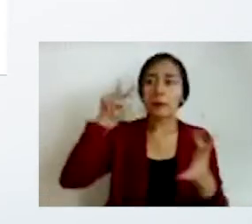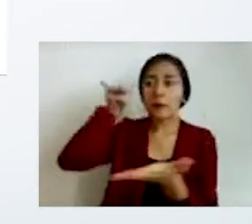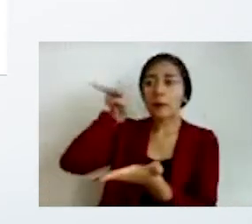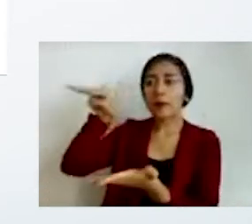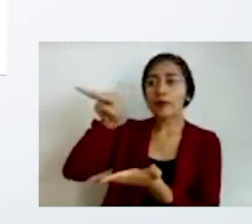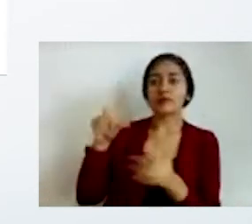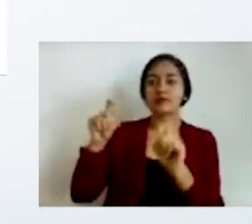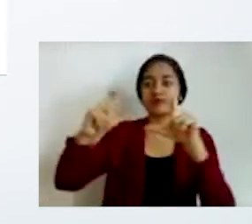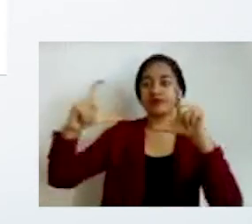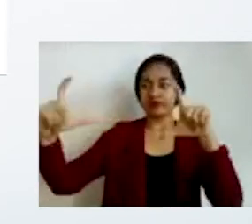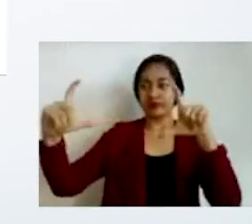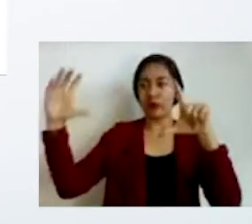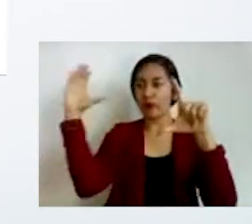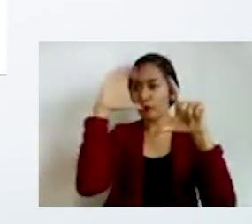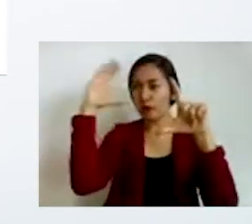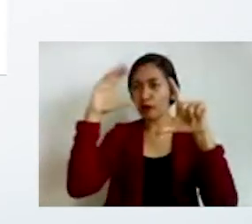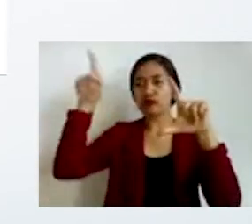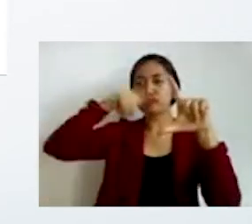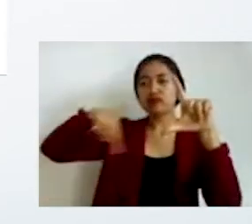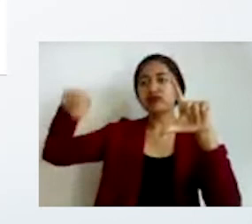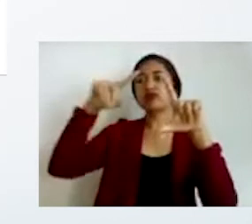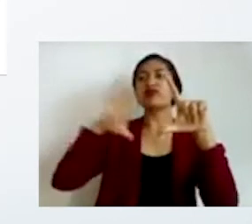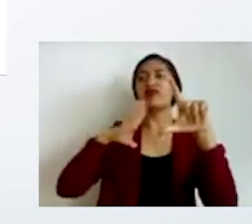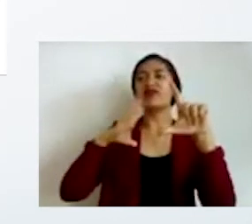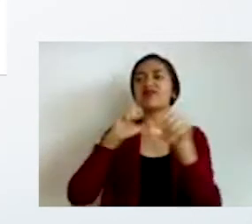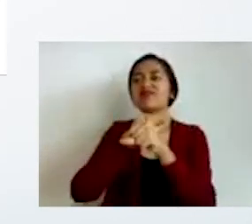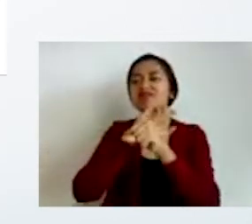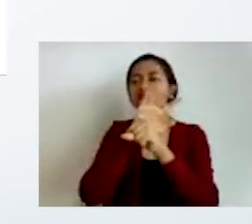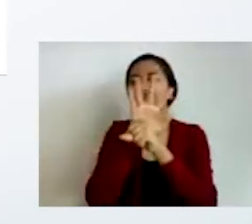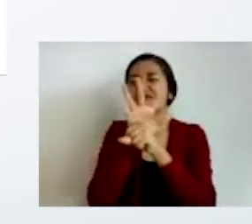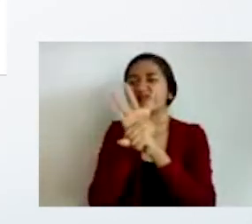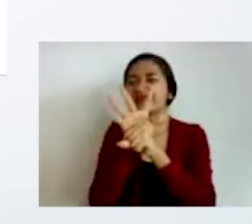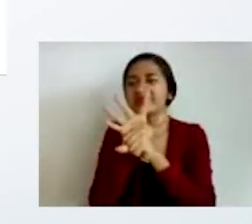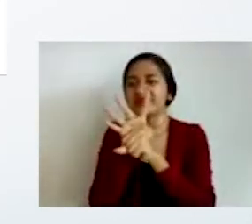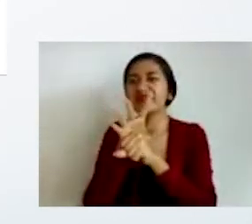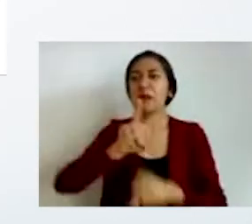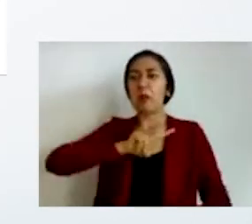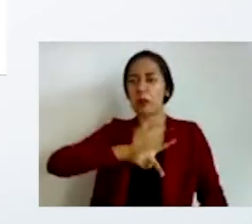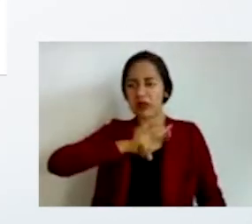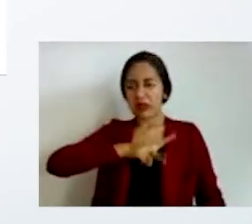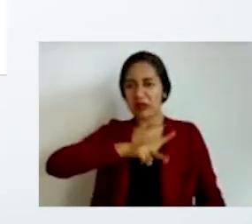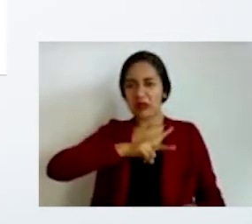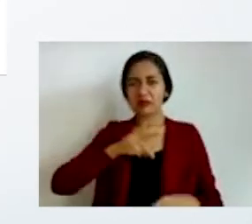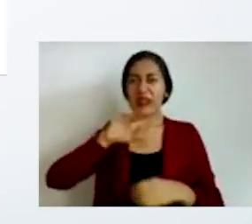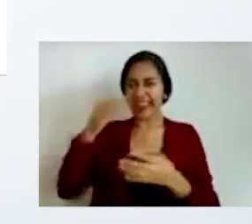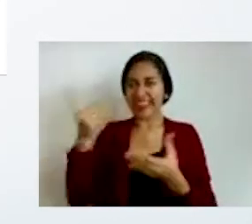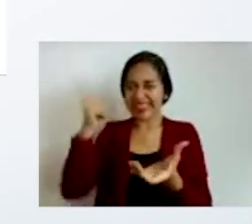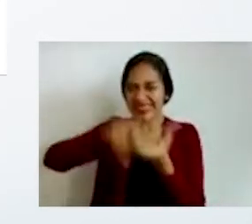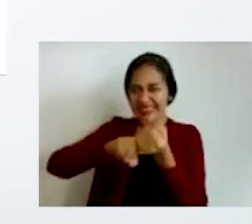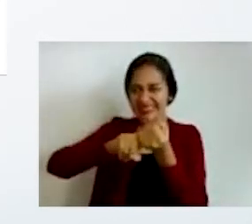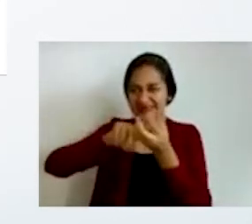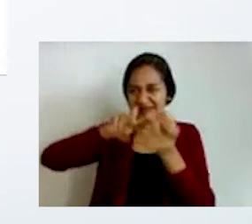de lo que es el virus. Ese es el virus, lo que está ahí en medio como tripas son precisamente sus tripas, las moléculas que